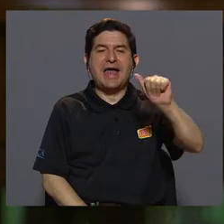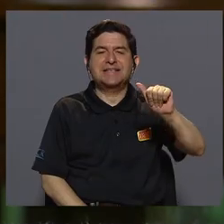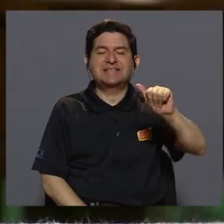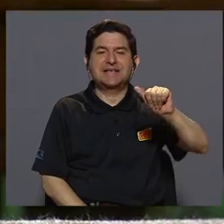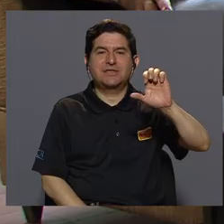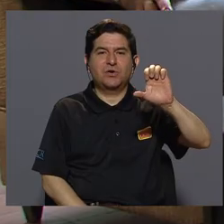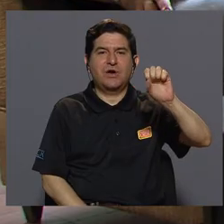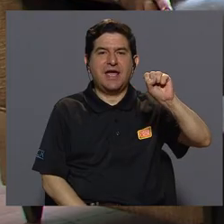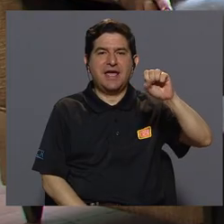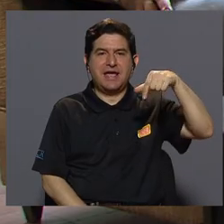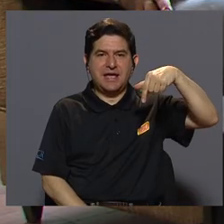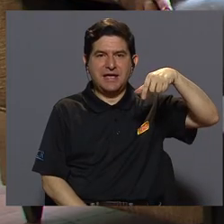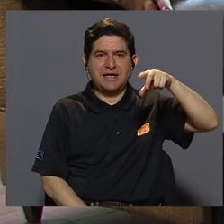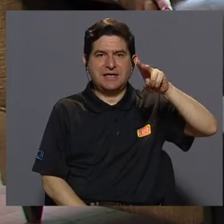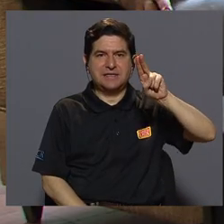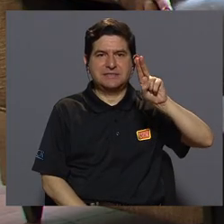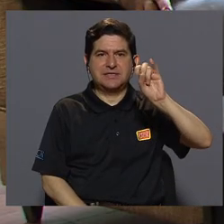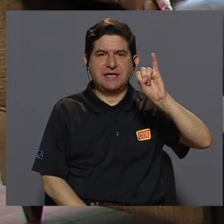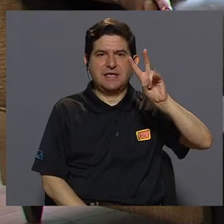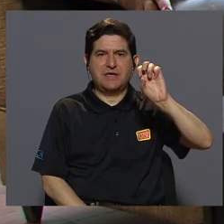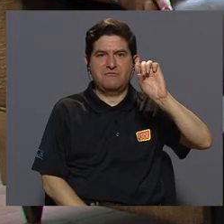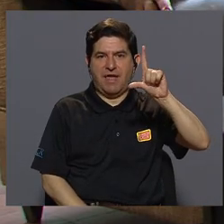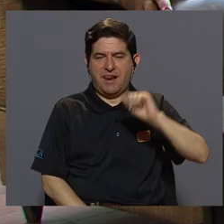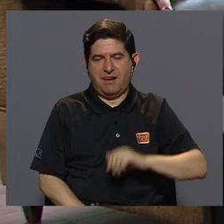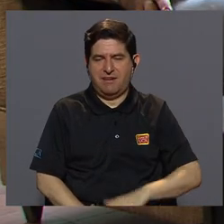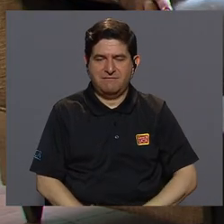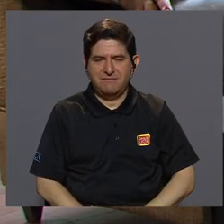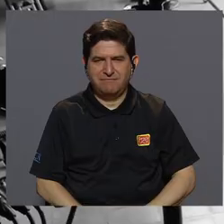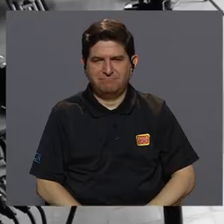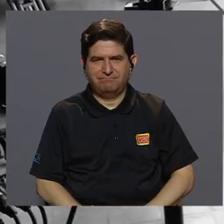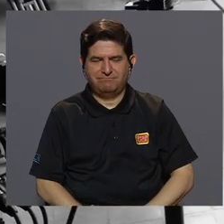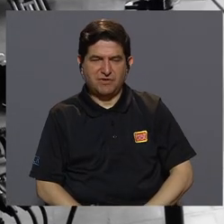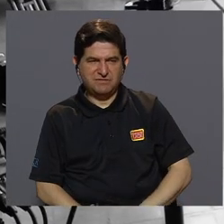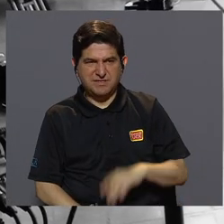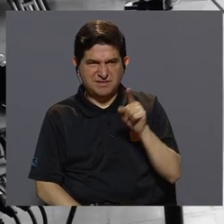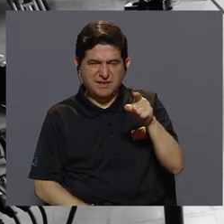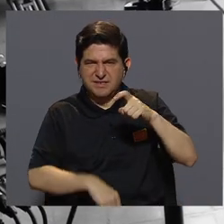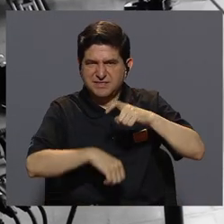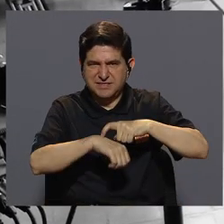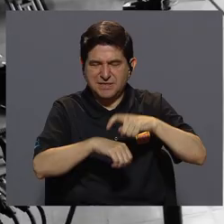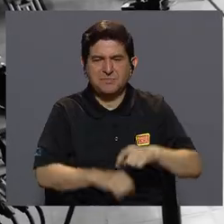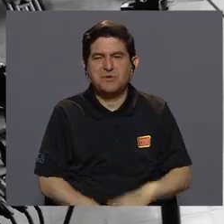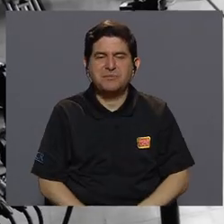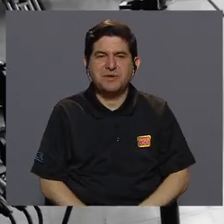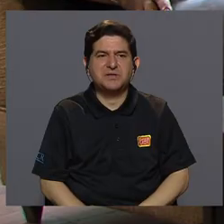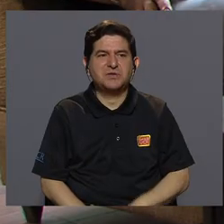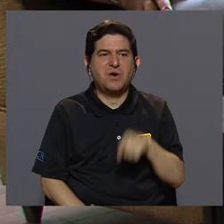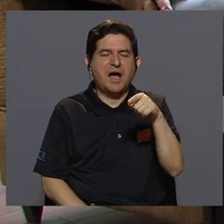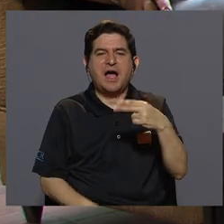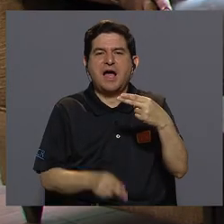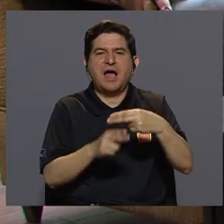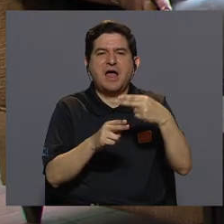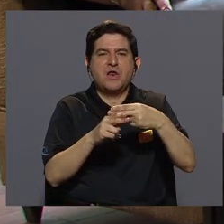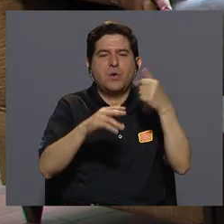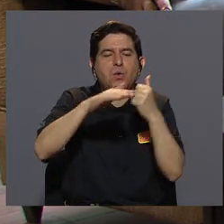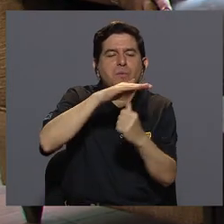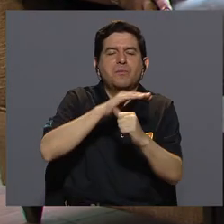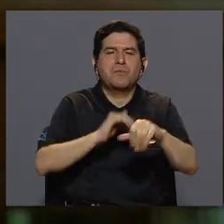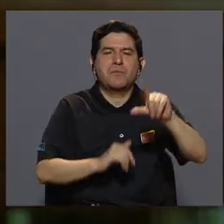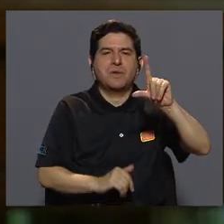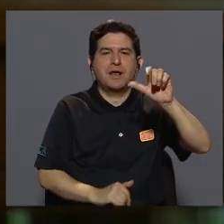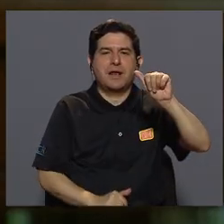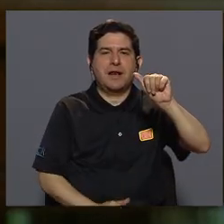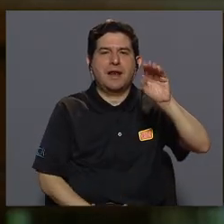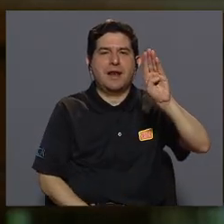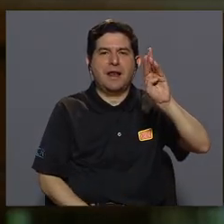Aniceto Esquivel. Y entonces se puso de seudónimo Labrador